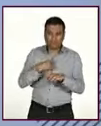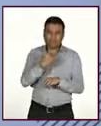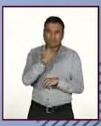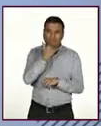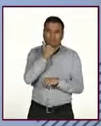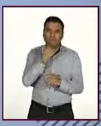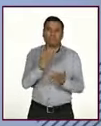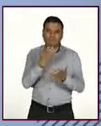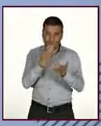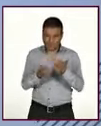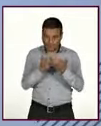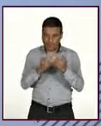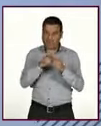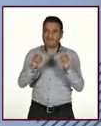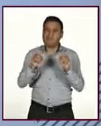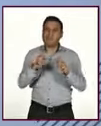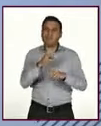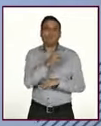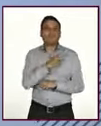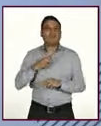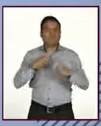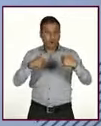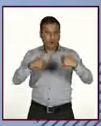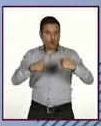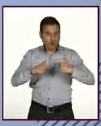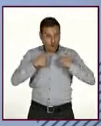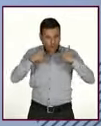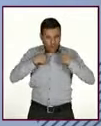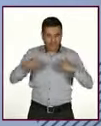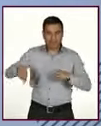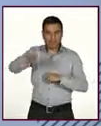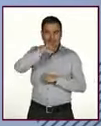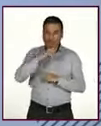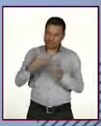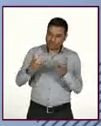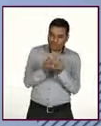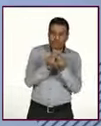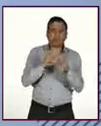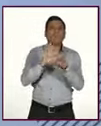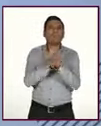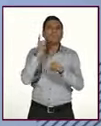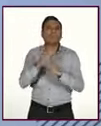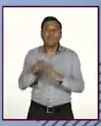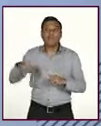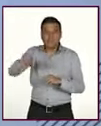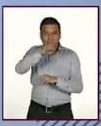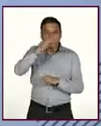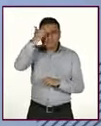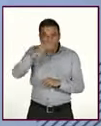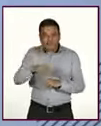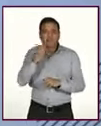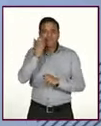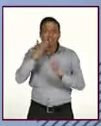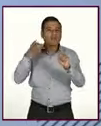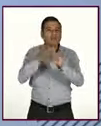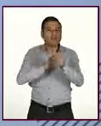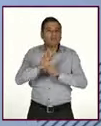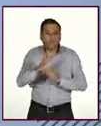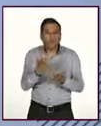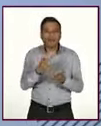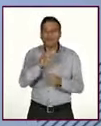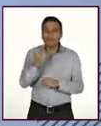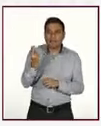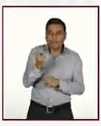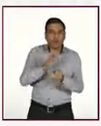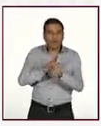juventudes en el centro, nos ayudan y alcanzamos este bienestar integral porque sabemos qué es lo que quieren, porque sabemos qué es lo que necesitan y a